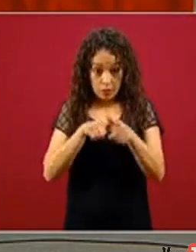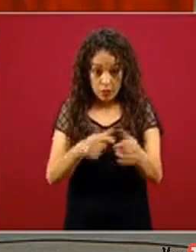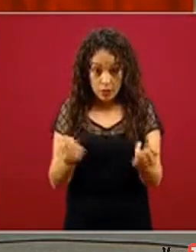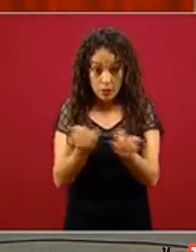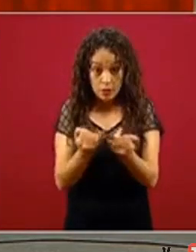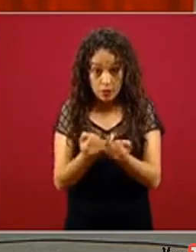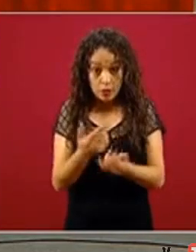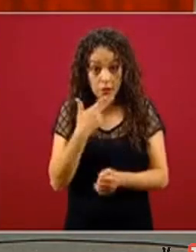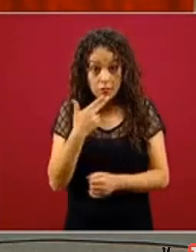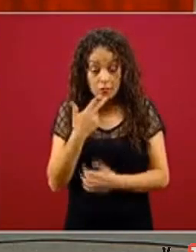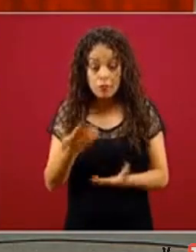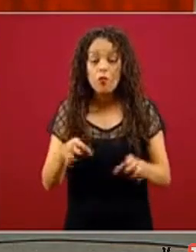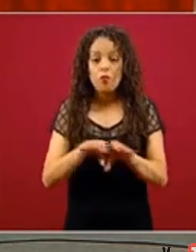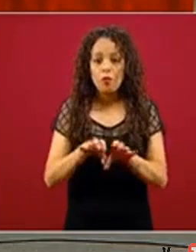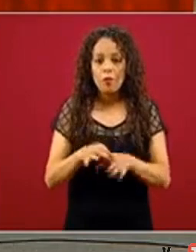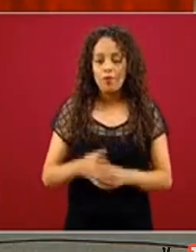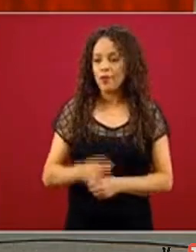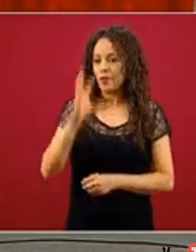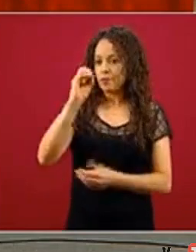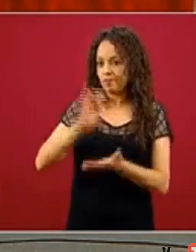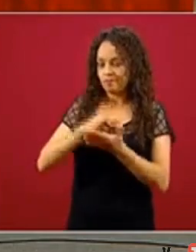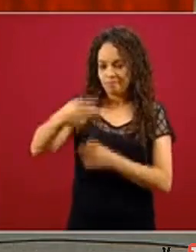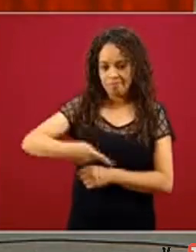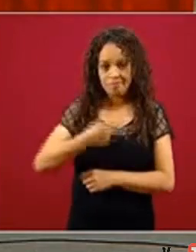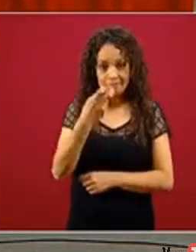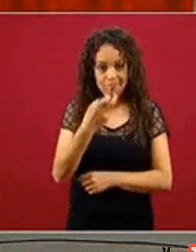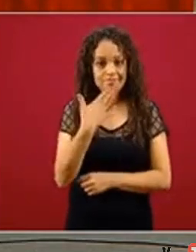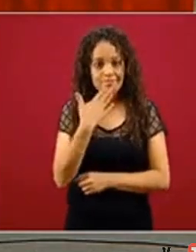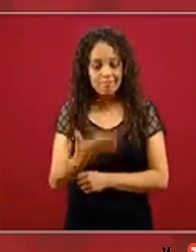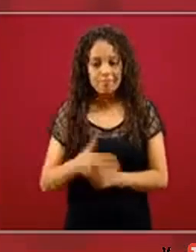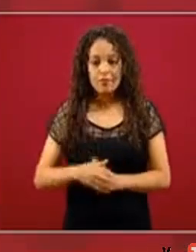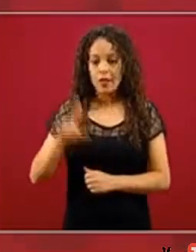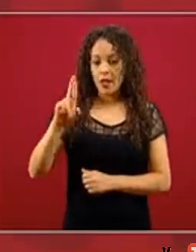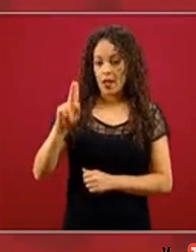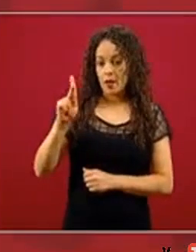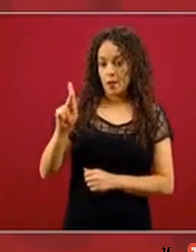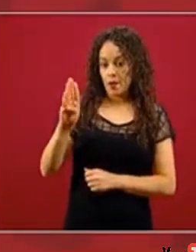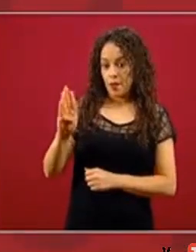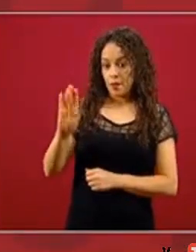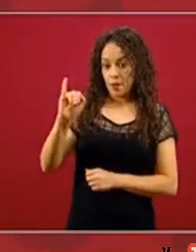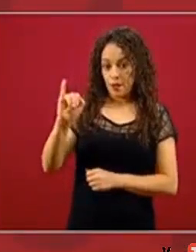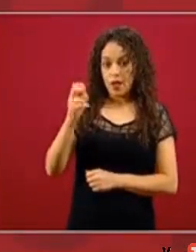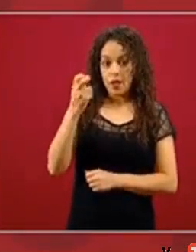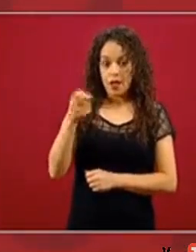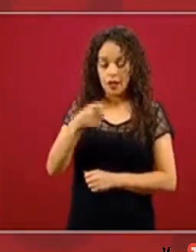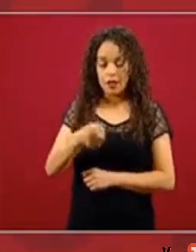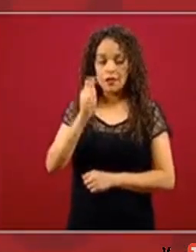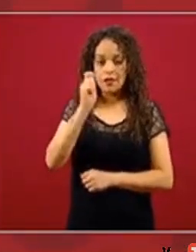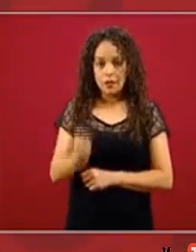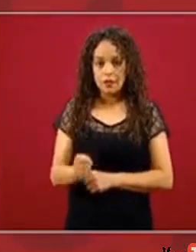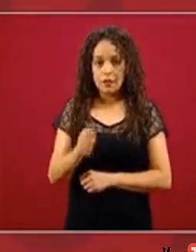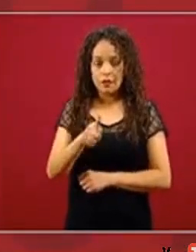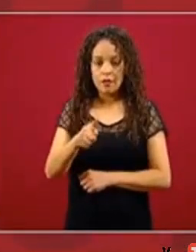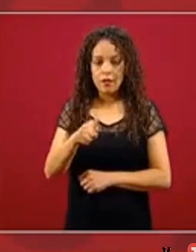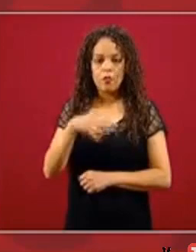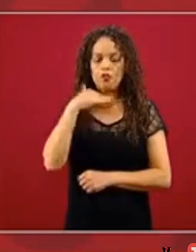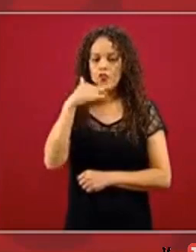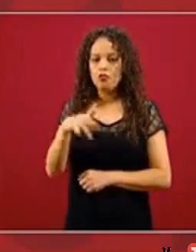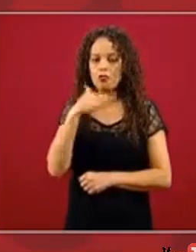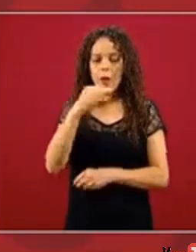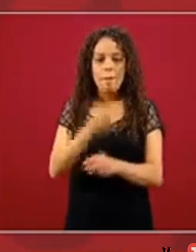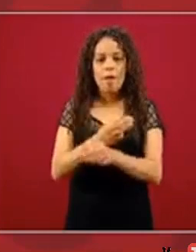peligrosos biológicos infecciosos, RPBI, que es la denominación técnica, de todo el material que se utiliza